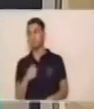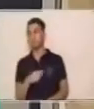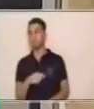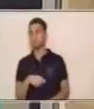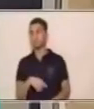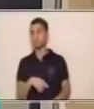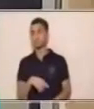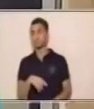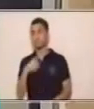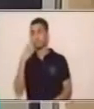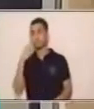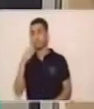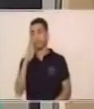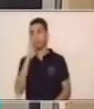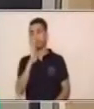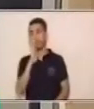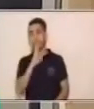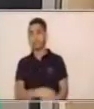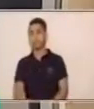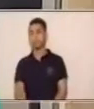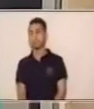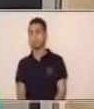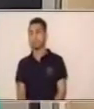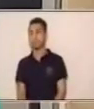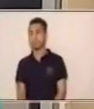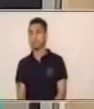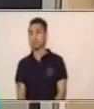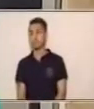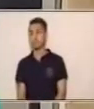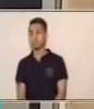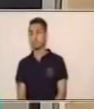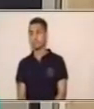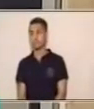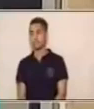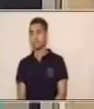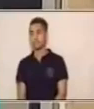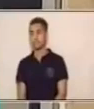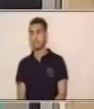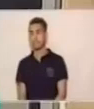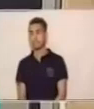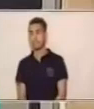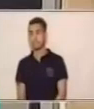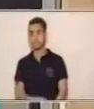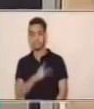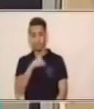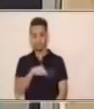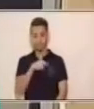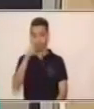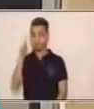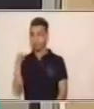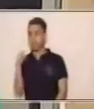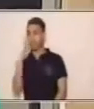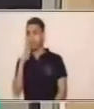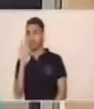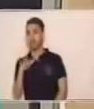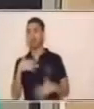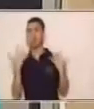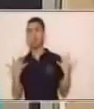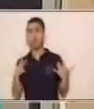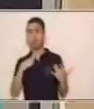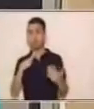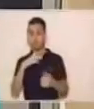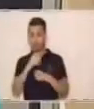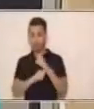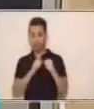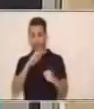la letra B? A ver, ¿qué fracción le corresponde a la letra B? Tenemos la letra A y la